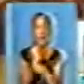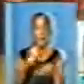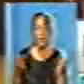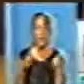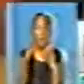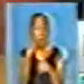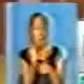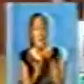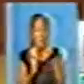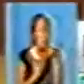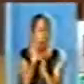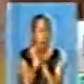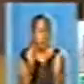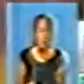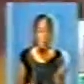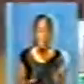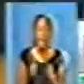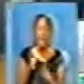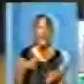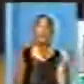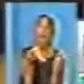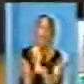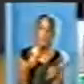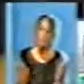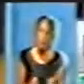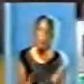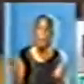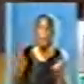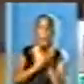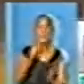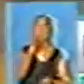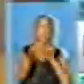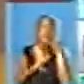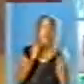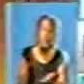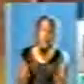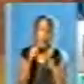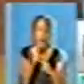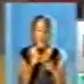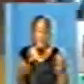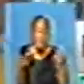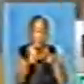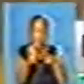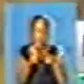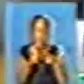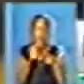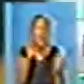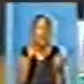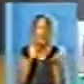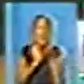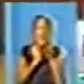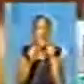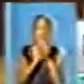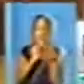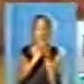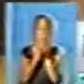y mire cómo seguían con cánticos sumados los insultos y fuera la comisión de previsión y seguridad social escuchen